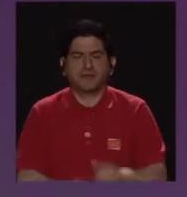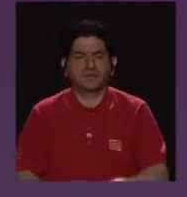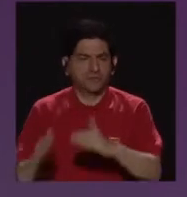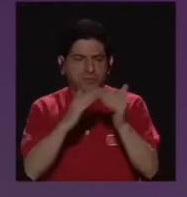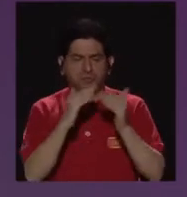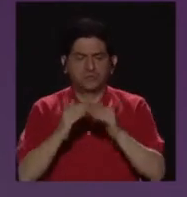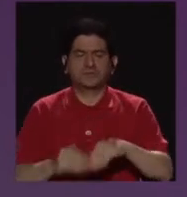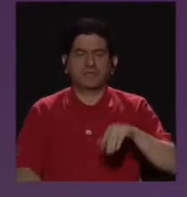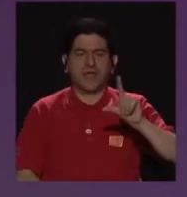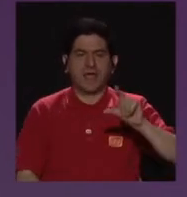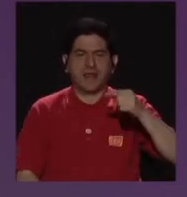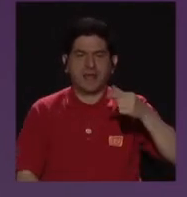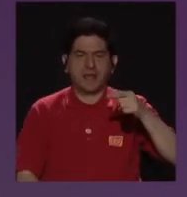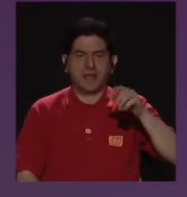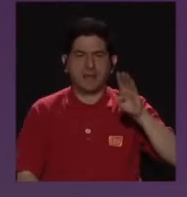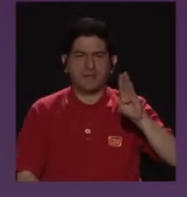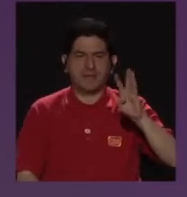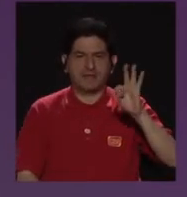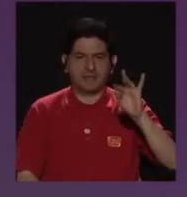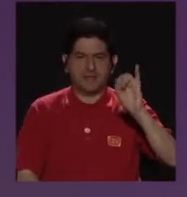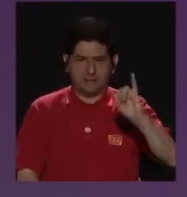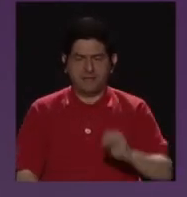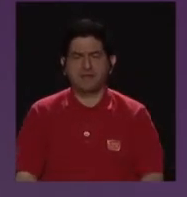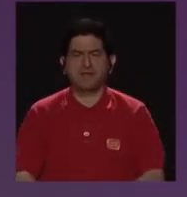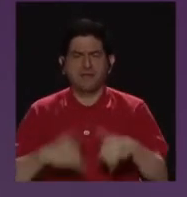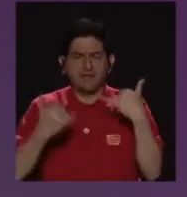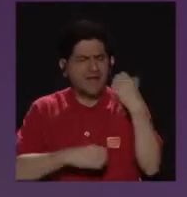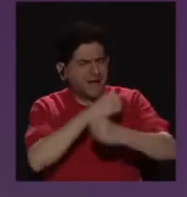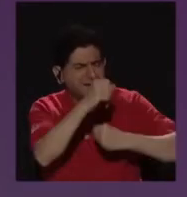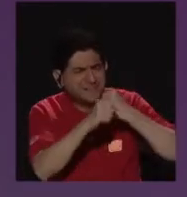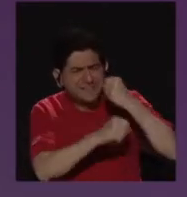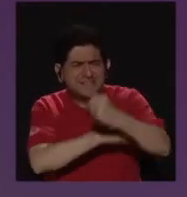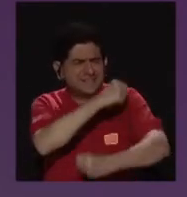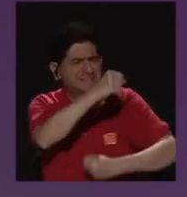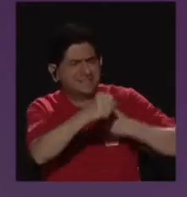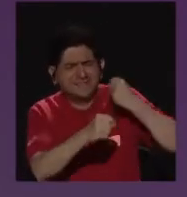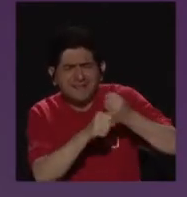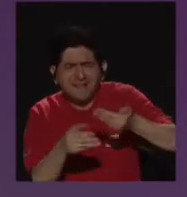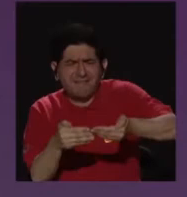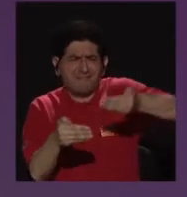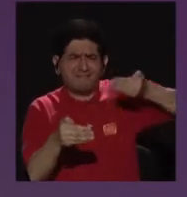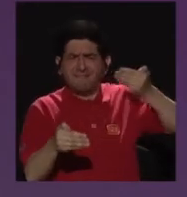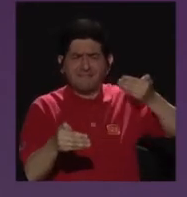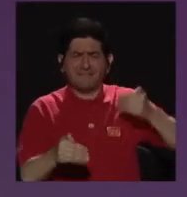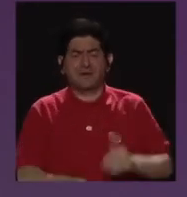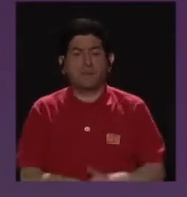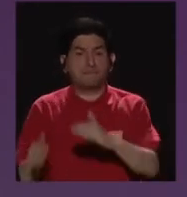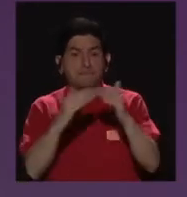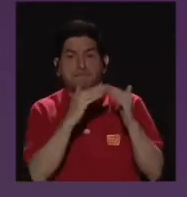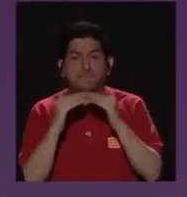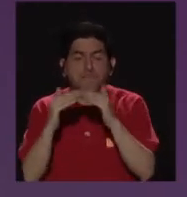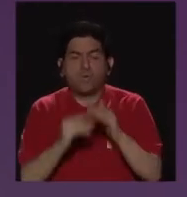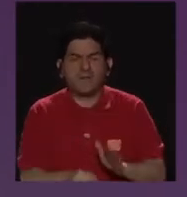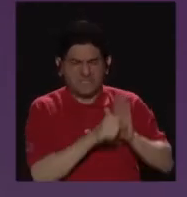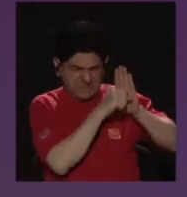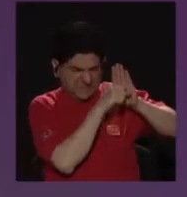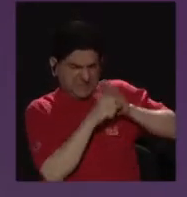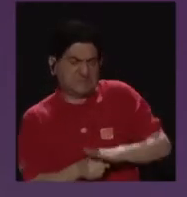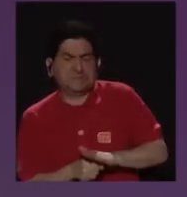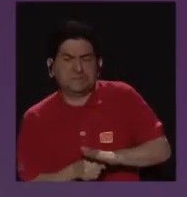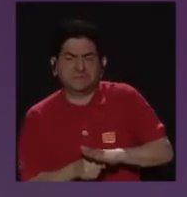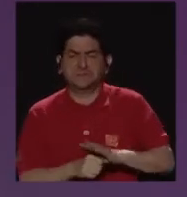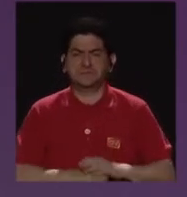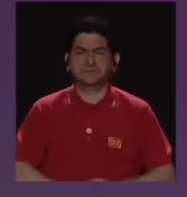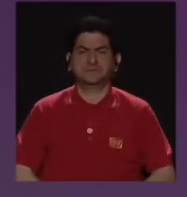población lgtb y que bueno desde hace siglos viene siendo una población sumamente reprimida y demás